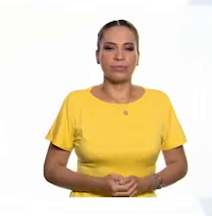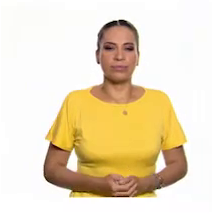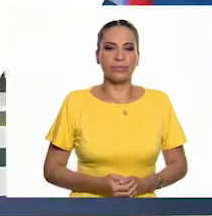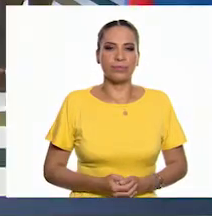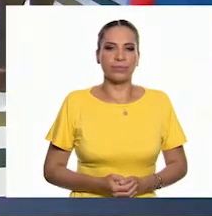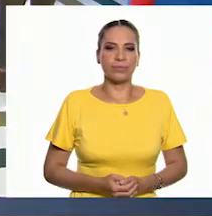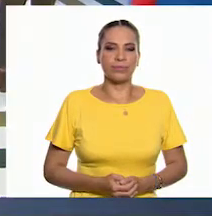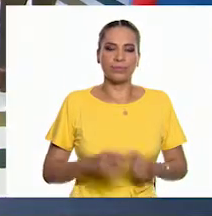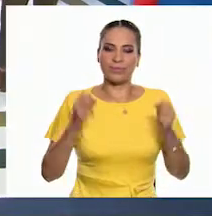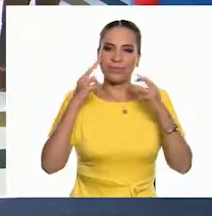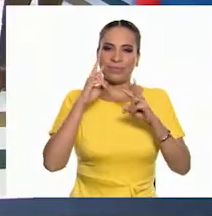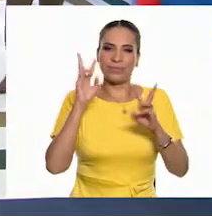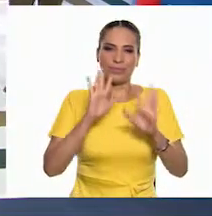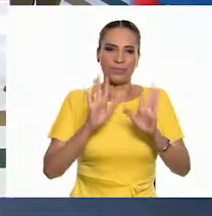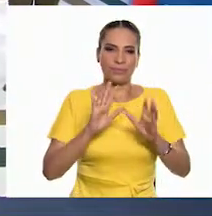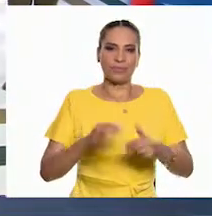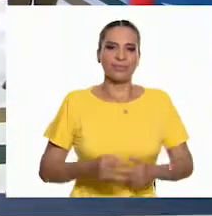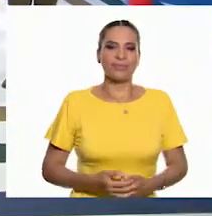aprendeencasa.sep.gov.mx. ¡Nos vemos!